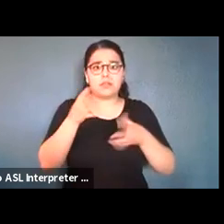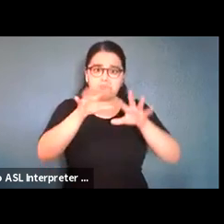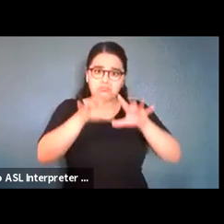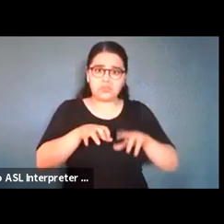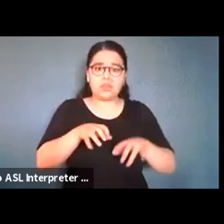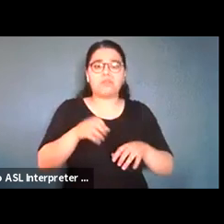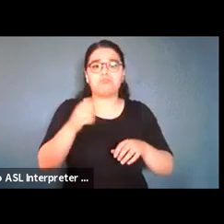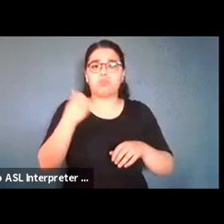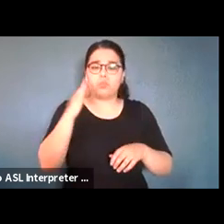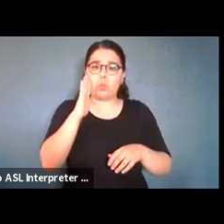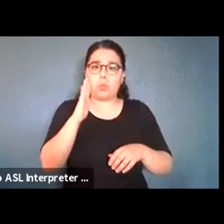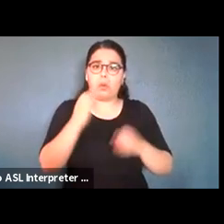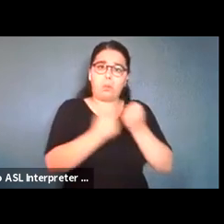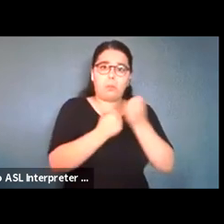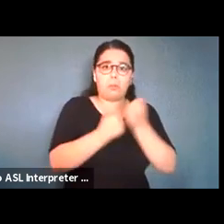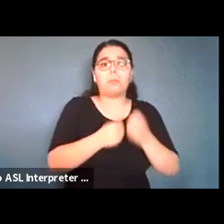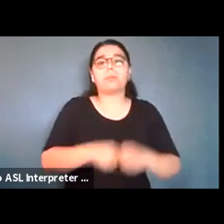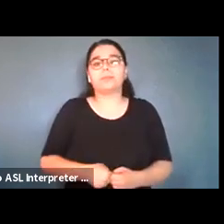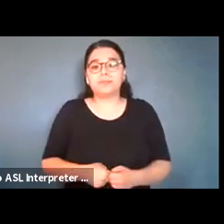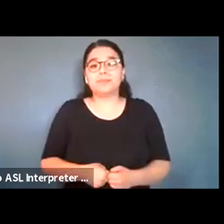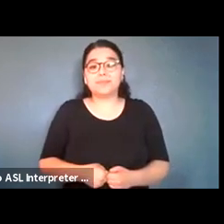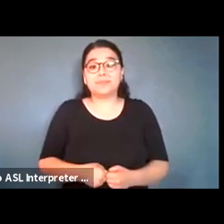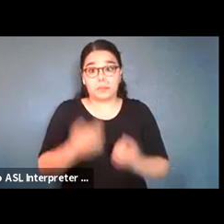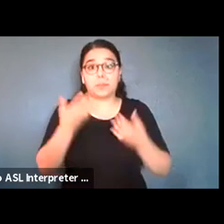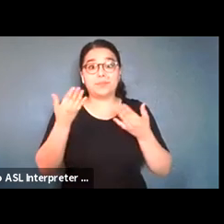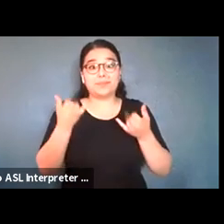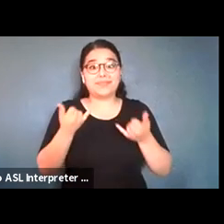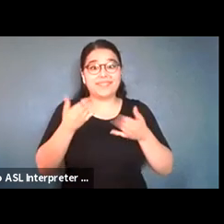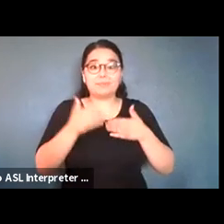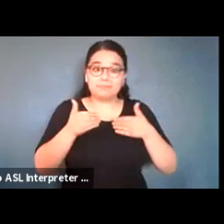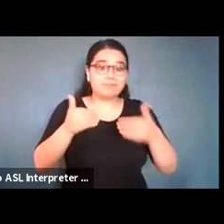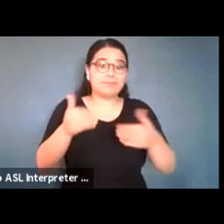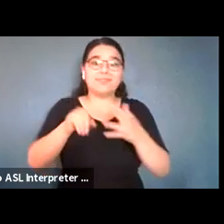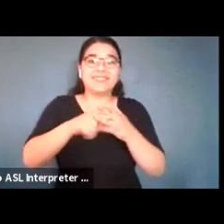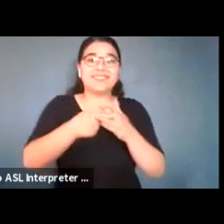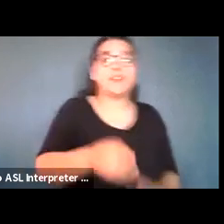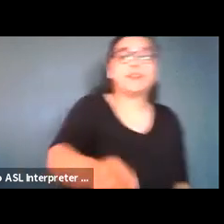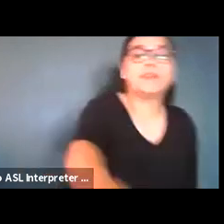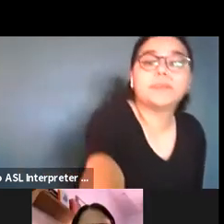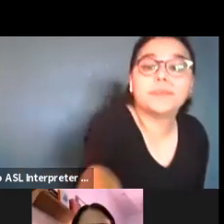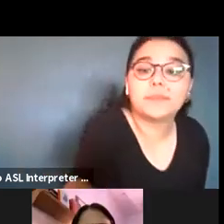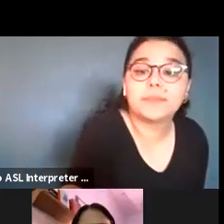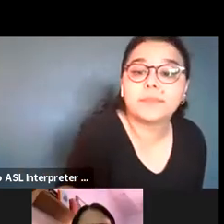ayudar. Así que con esto ya podemos empezar. Muchas gracias.